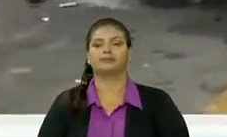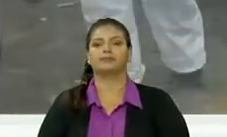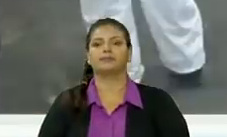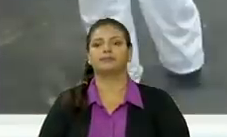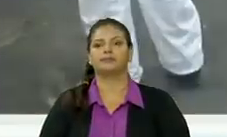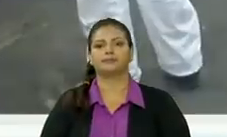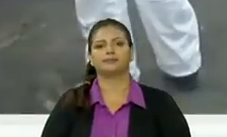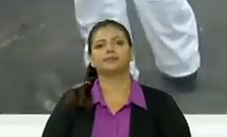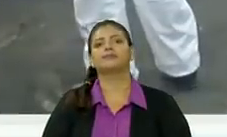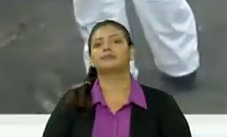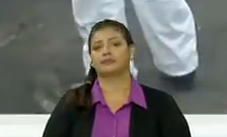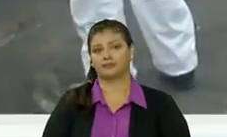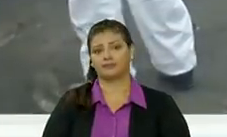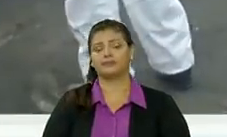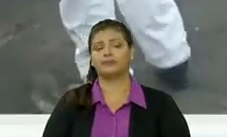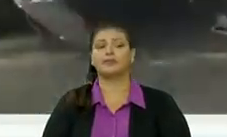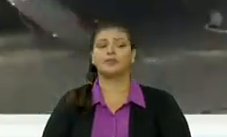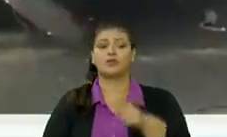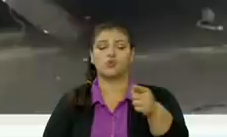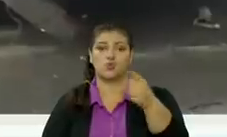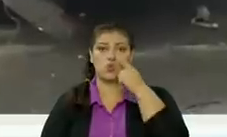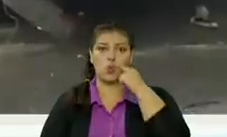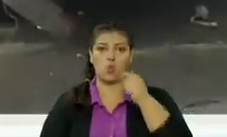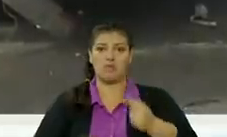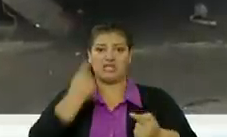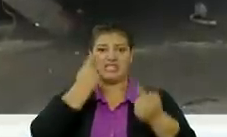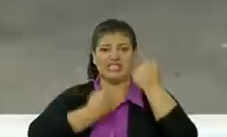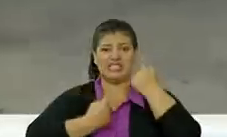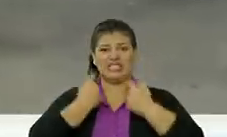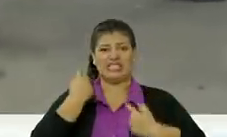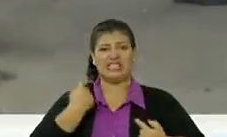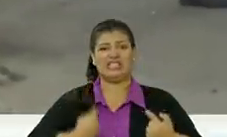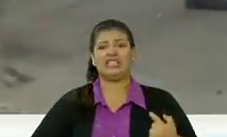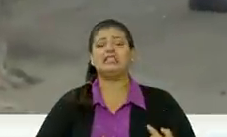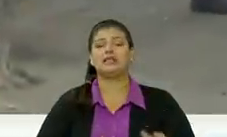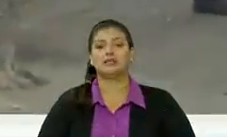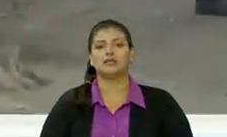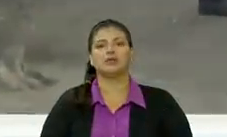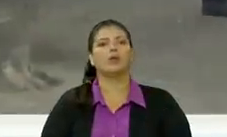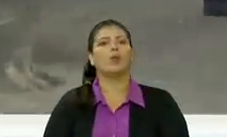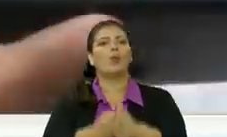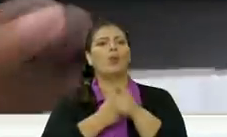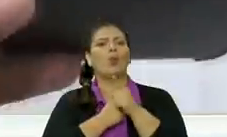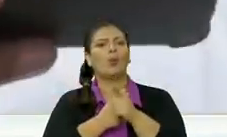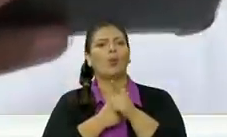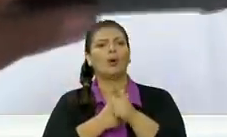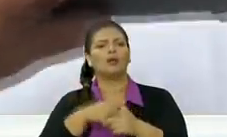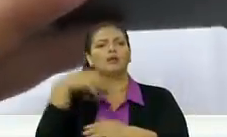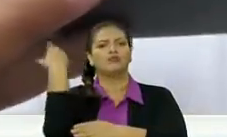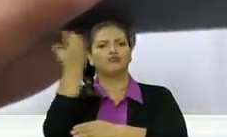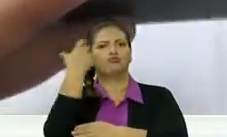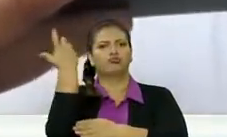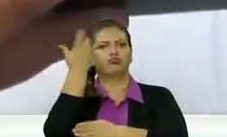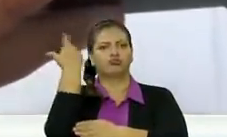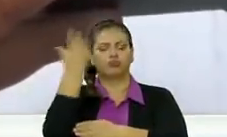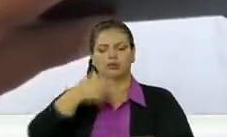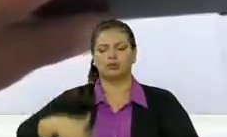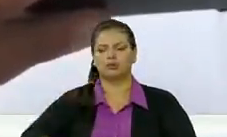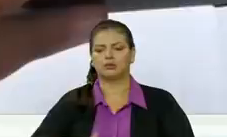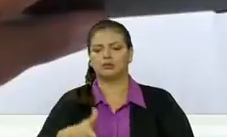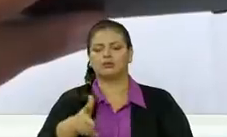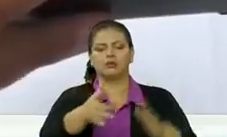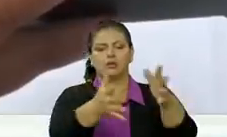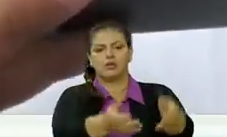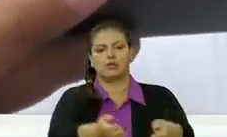una persona resultó herida. Personal de paramédicos del Cuerpo de Bomberos de Manta y Montecristi asistieron a las víctimas. El chofer del camión Hino fue